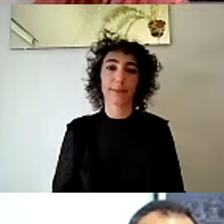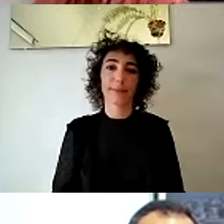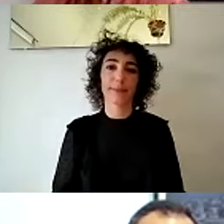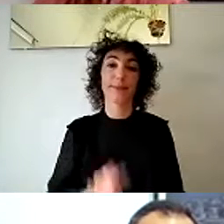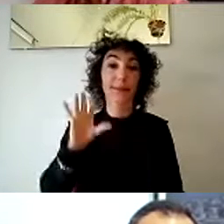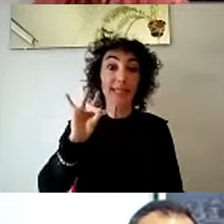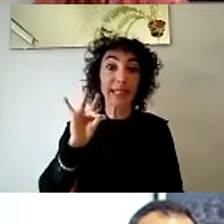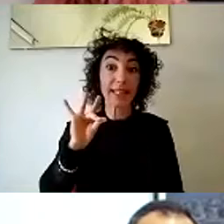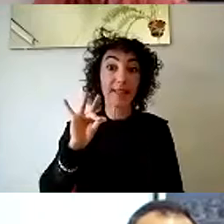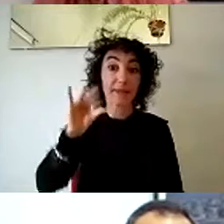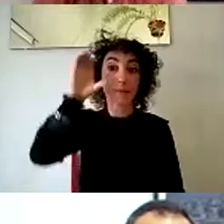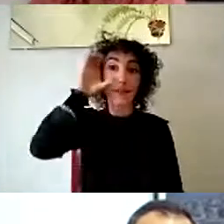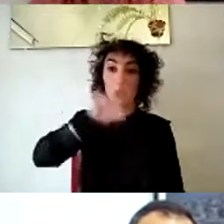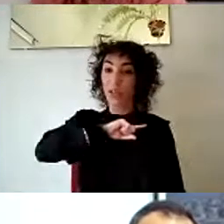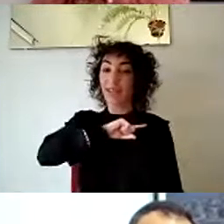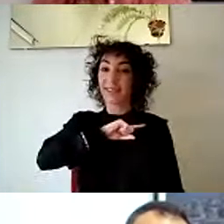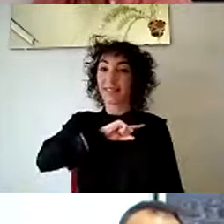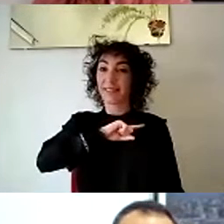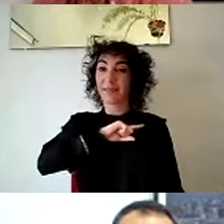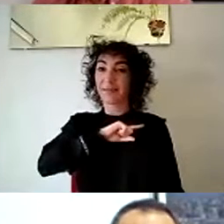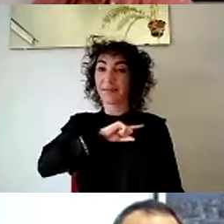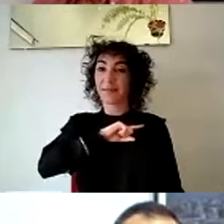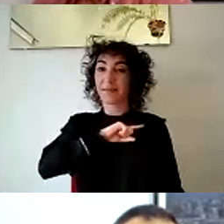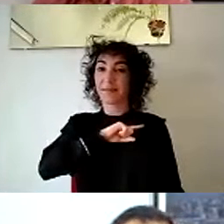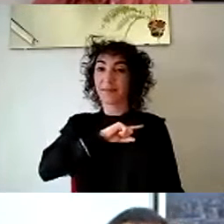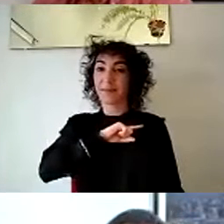¿Sí? ¿Me escuchan?